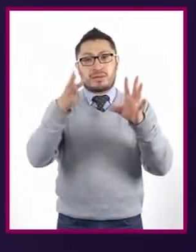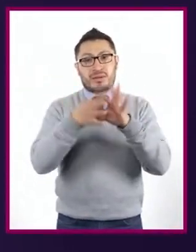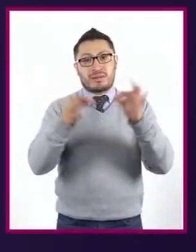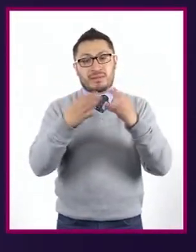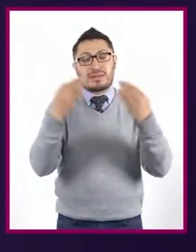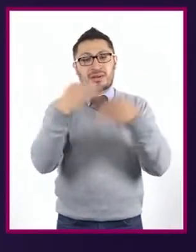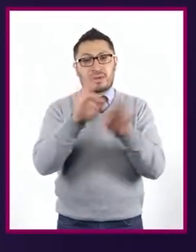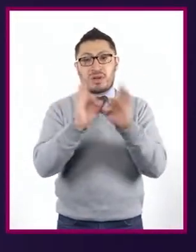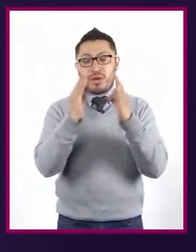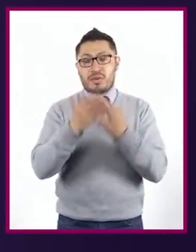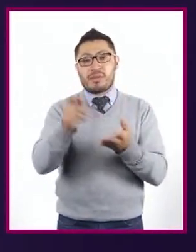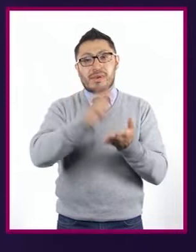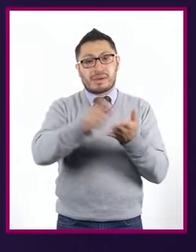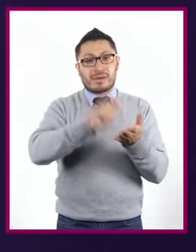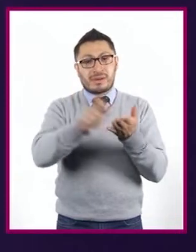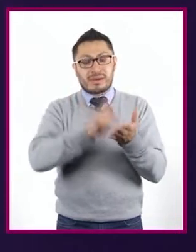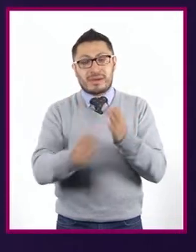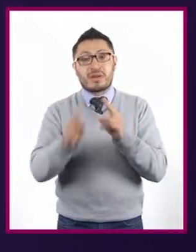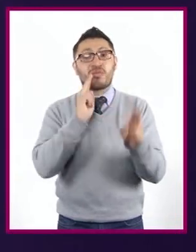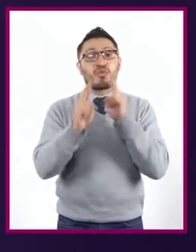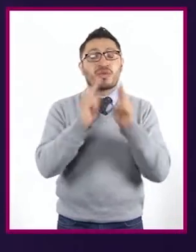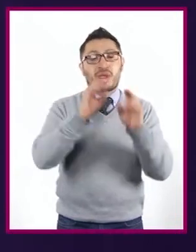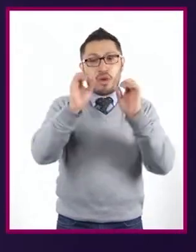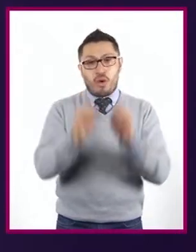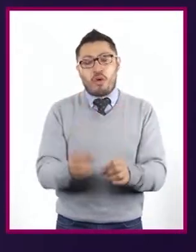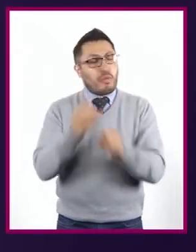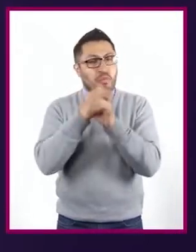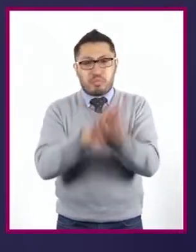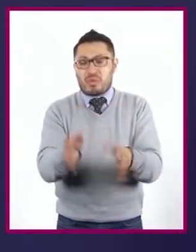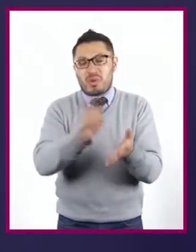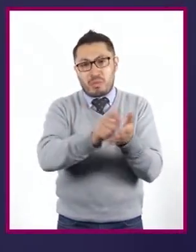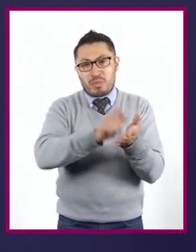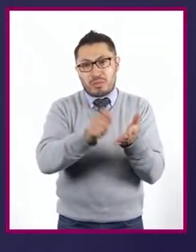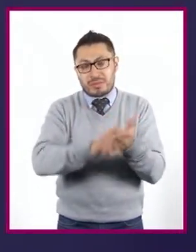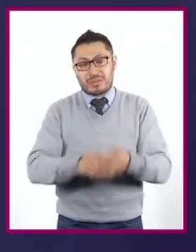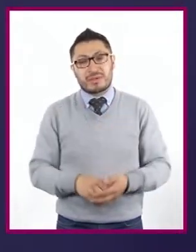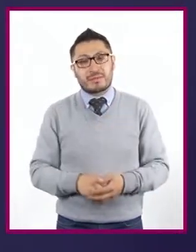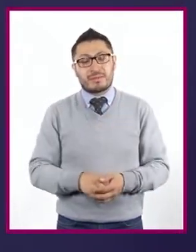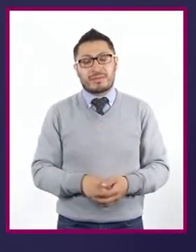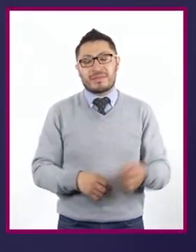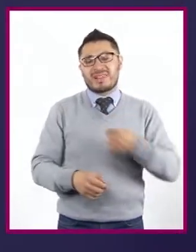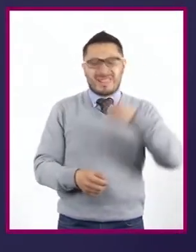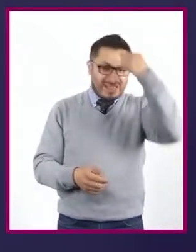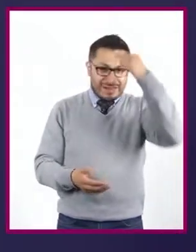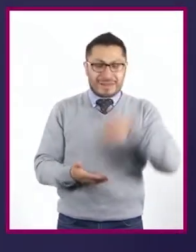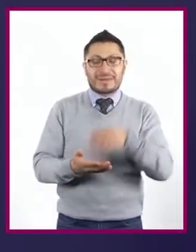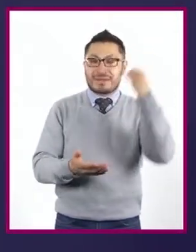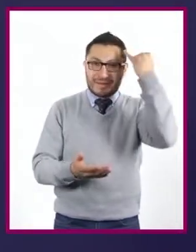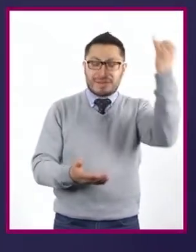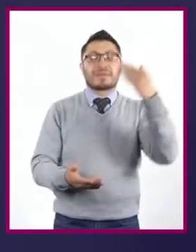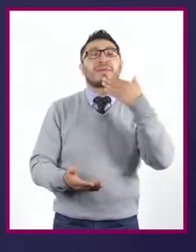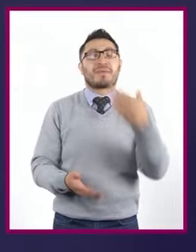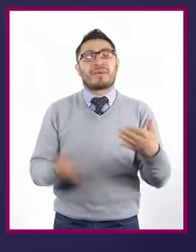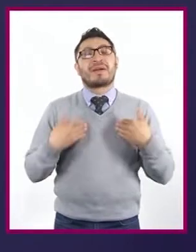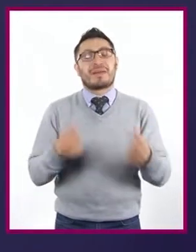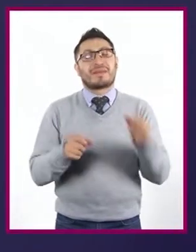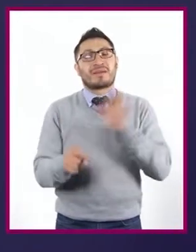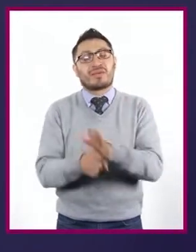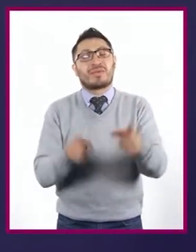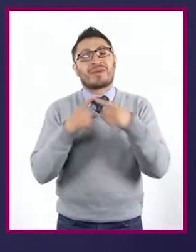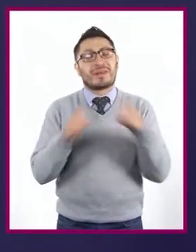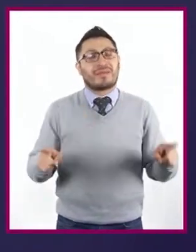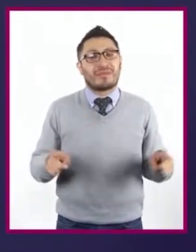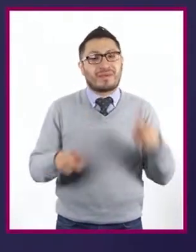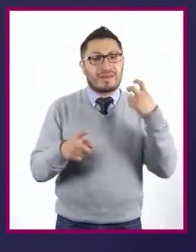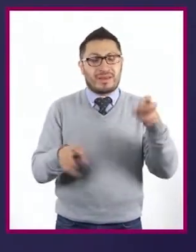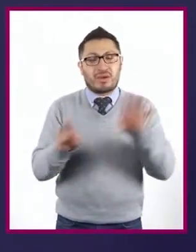de redacción de las noticias o notas informativas. Me parece muy buena idea comprender la diferencia. Esto nos